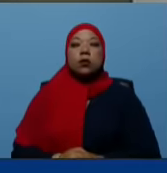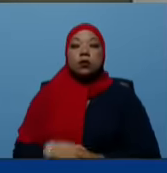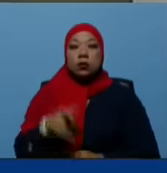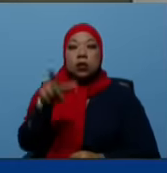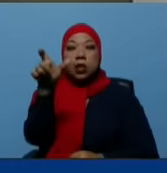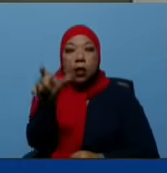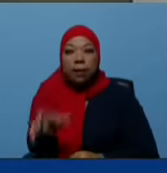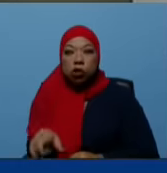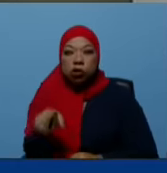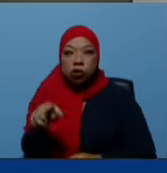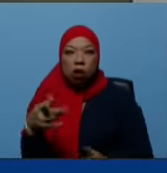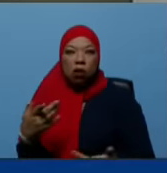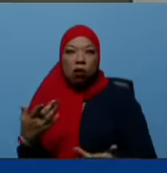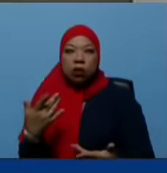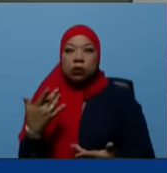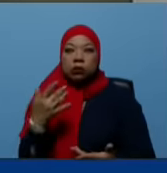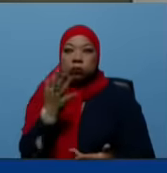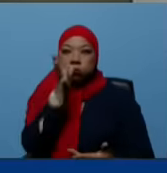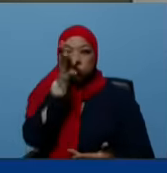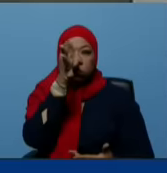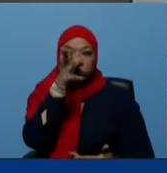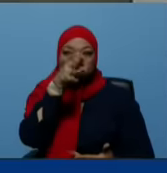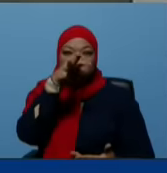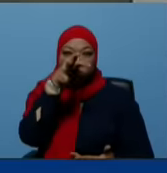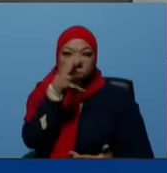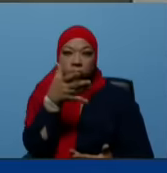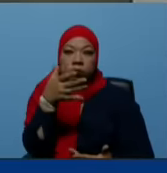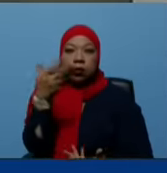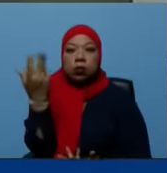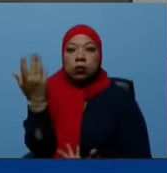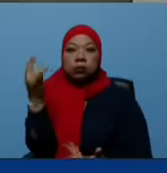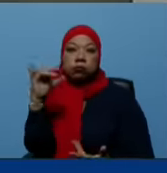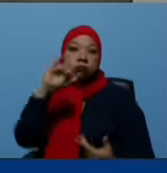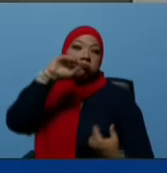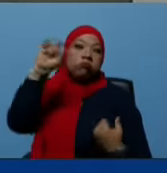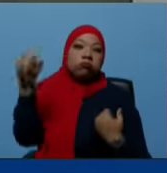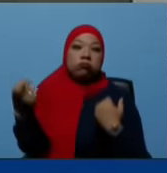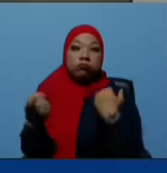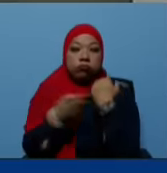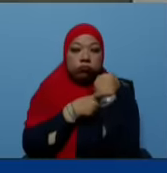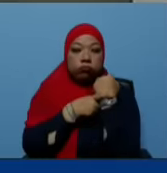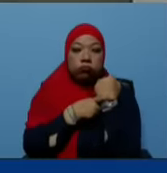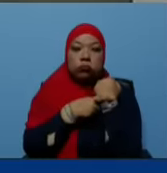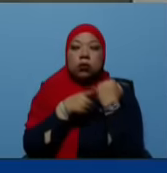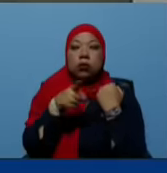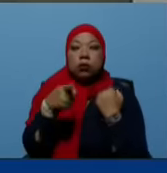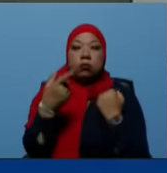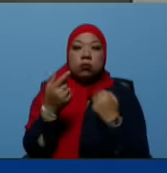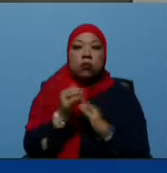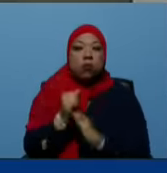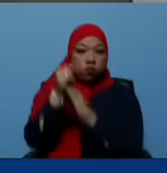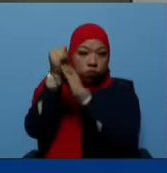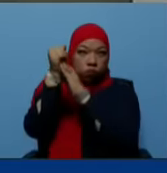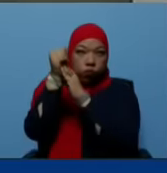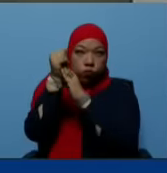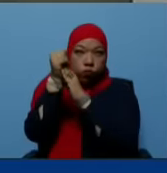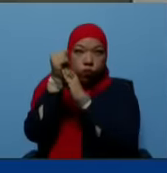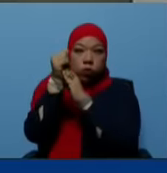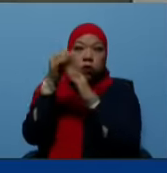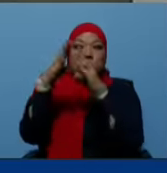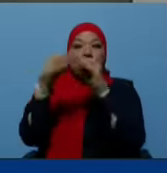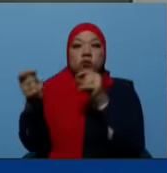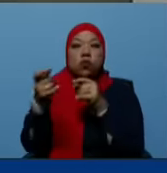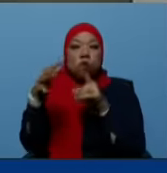fantoche, este mamarracho, este títere del imperialismo que encabezó toda